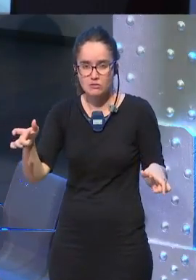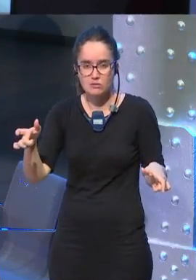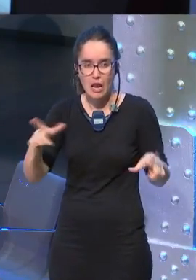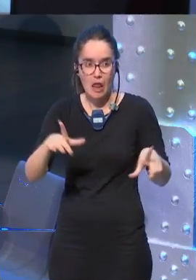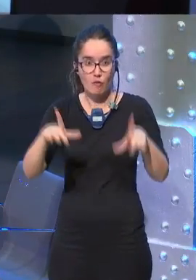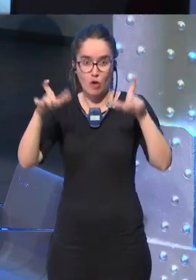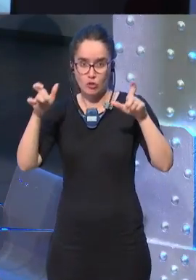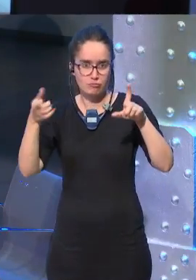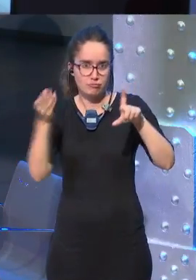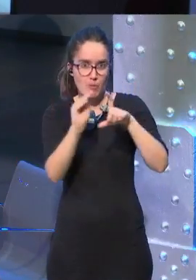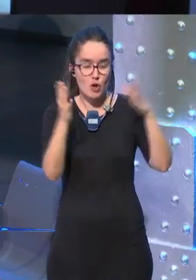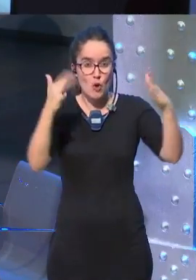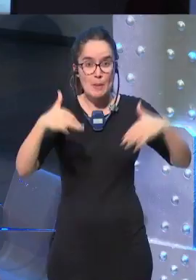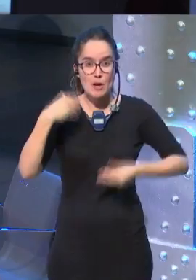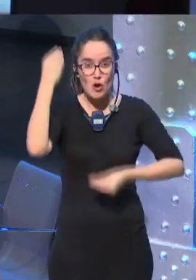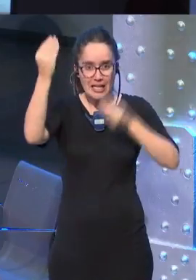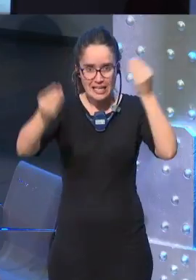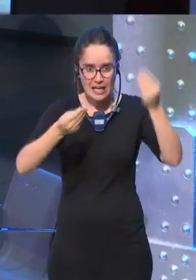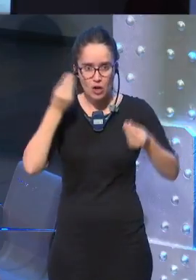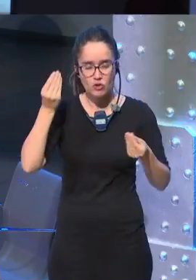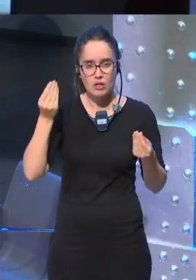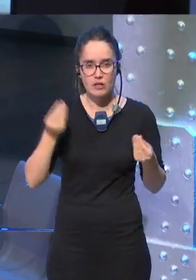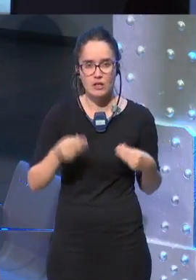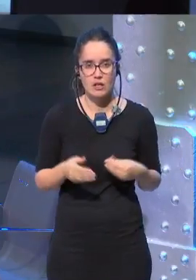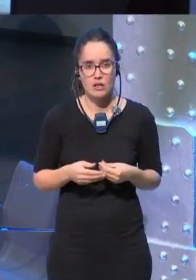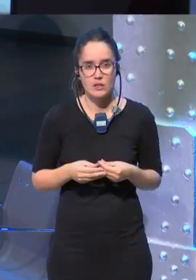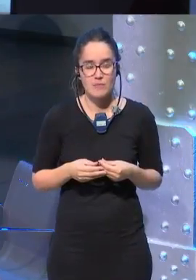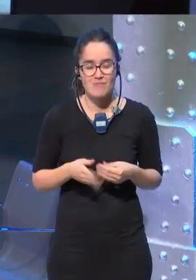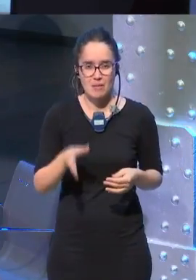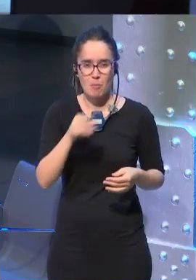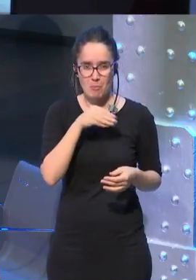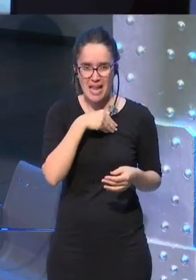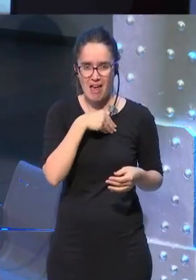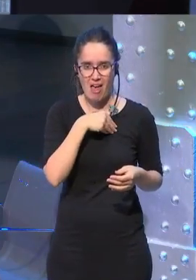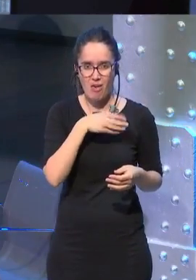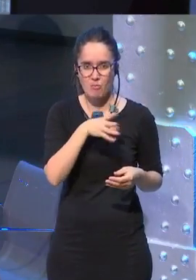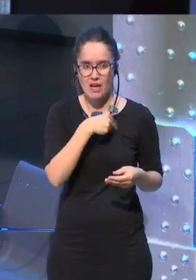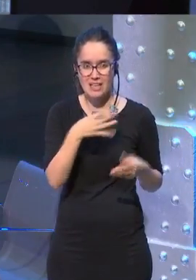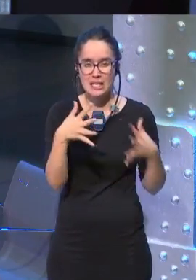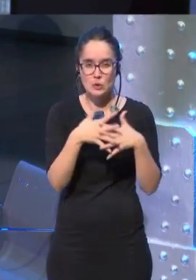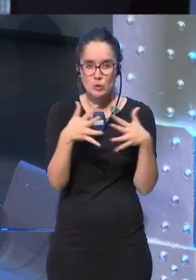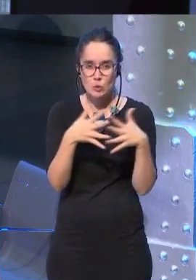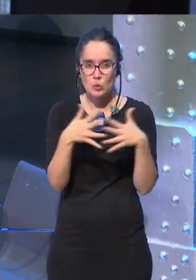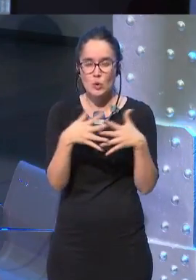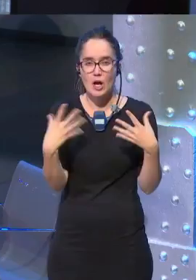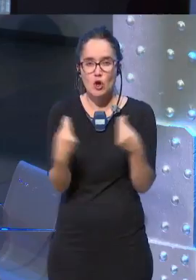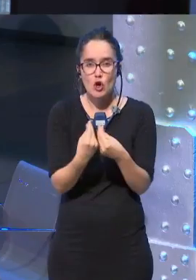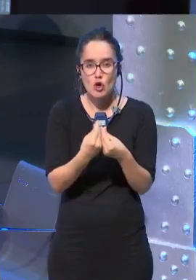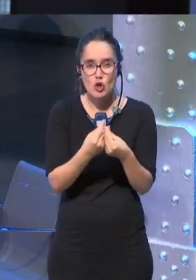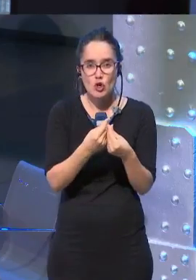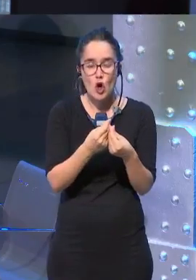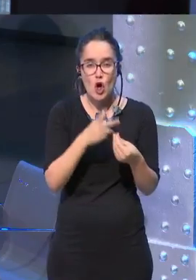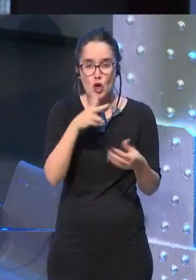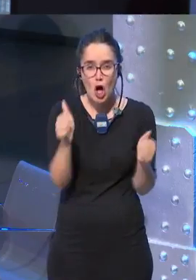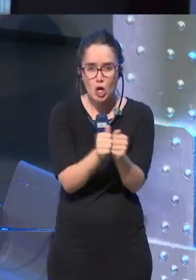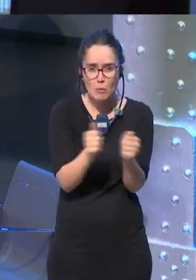en la foto, pero creo que da pena incluso llenar esta estructura con hormigón